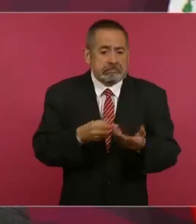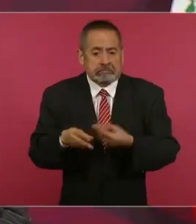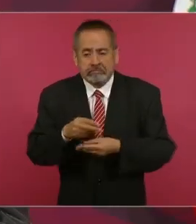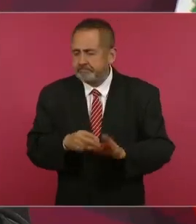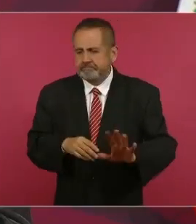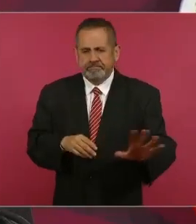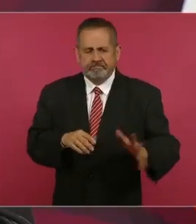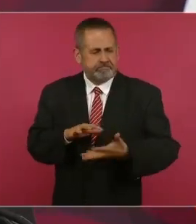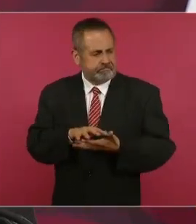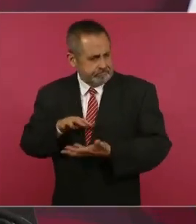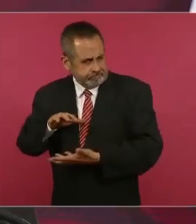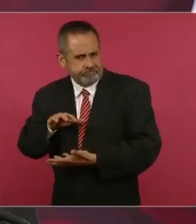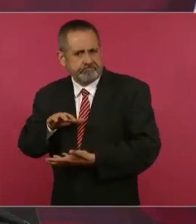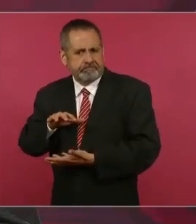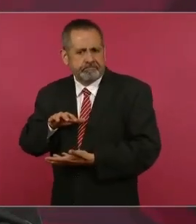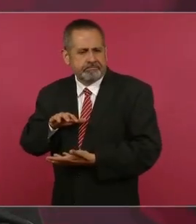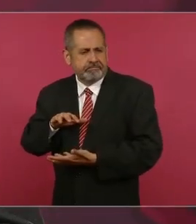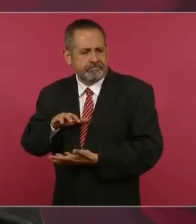Tuvimos